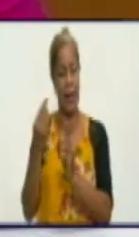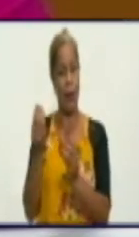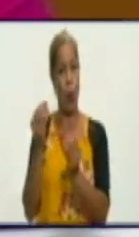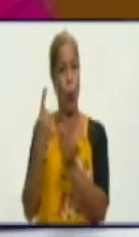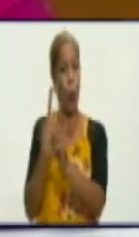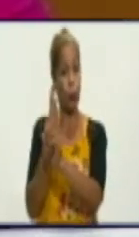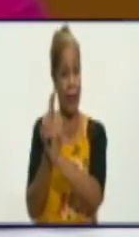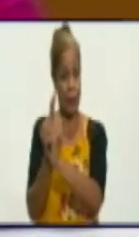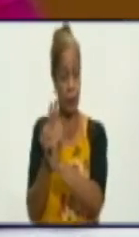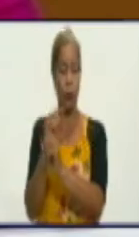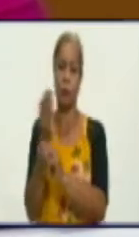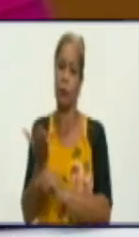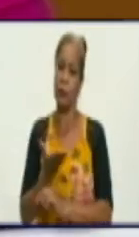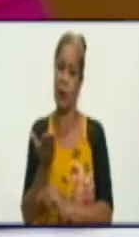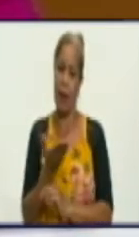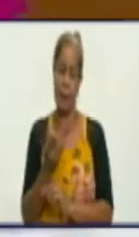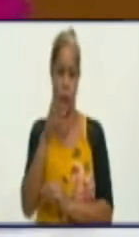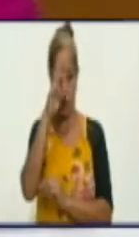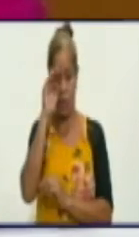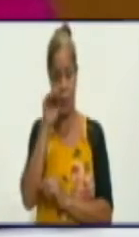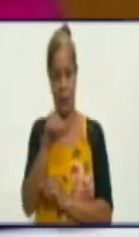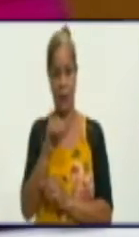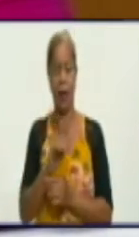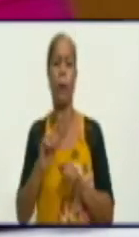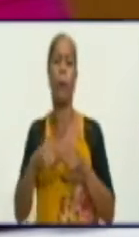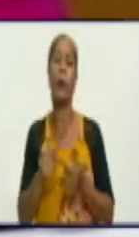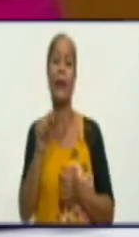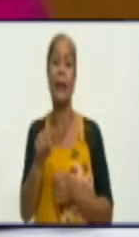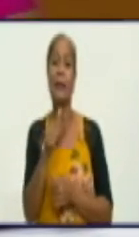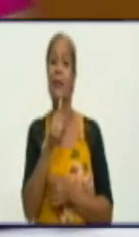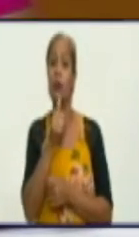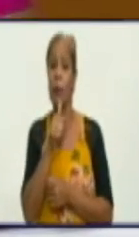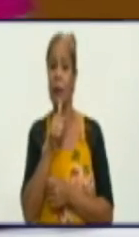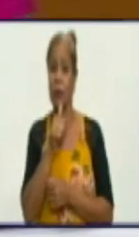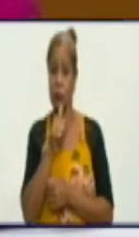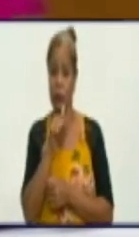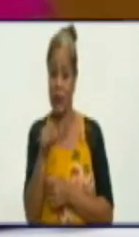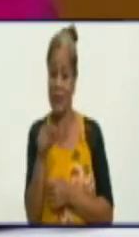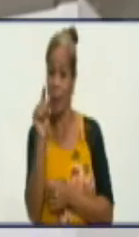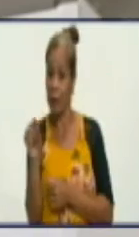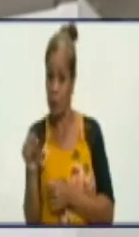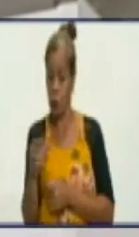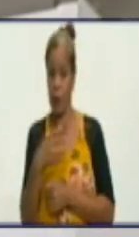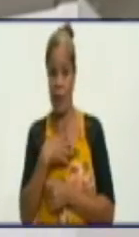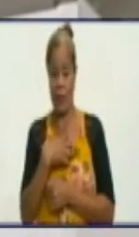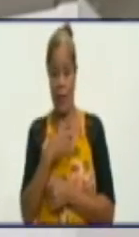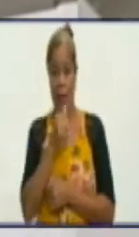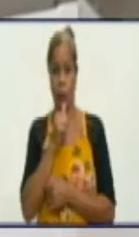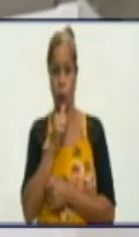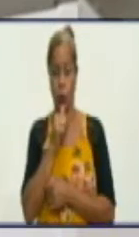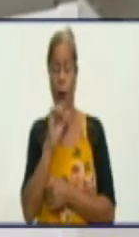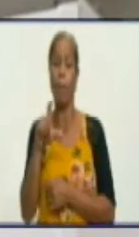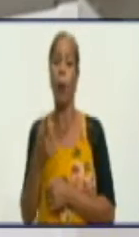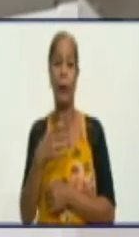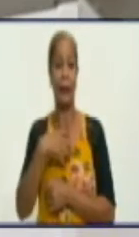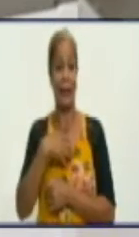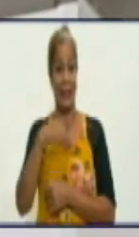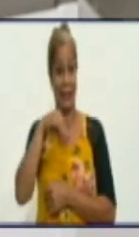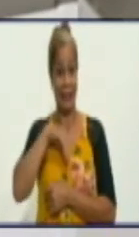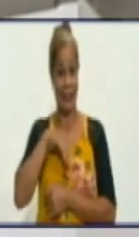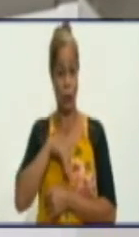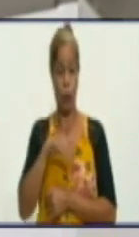que es determinante. ¿Por qué? Porque ese sospechoso es sospechoso porque precisamente porque tiene sintomatología. Ese